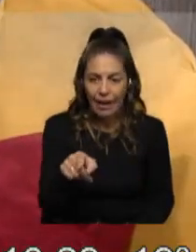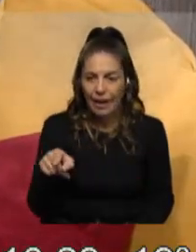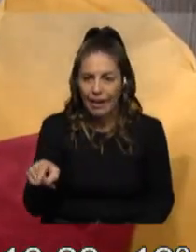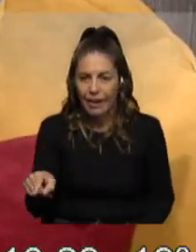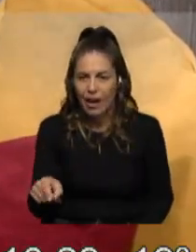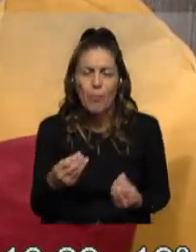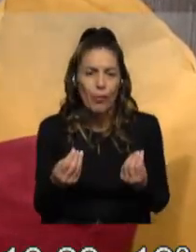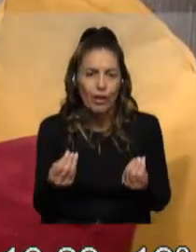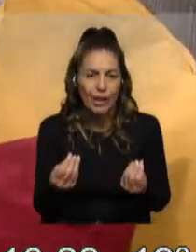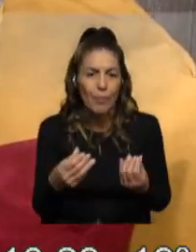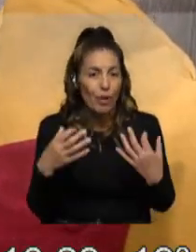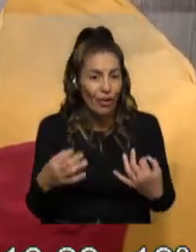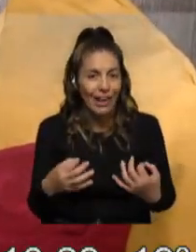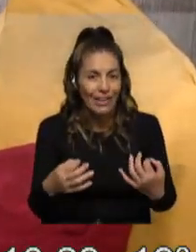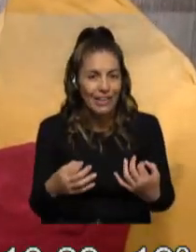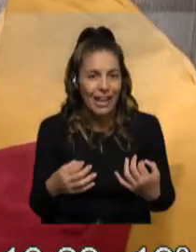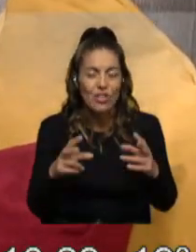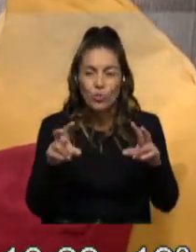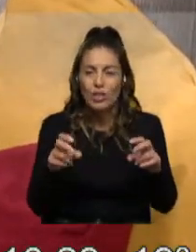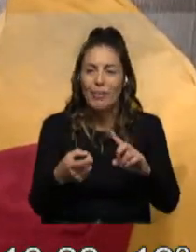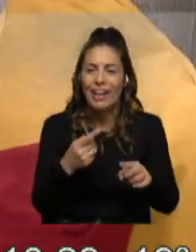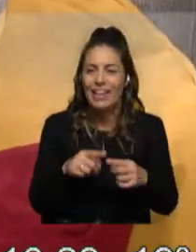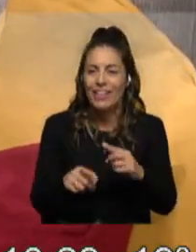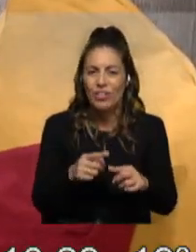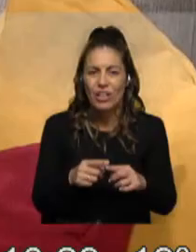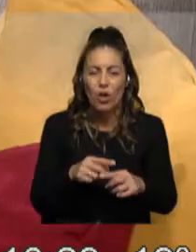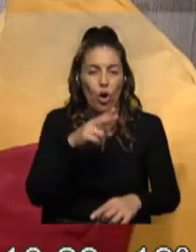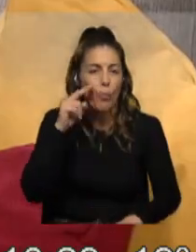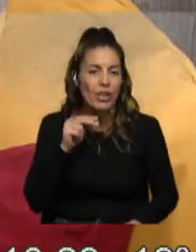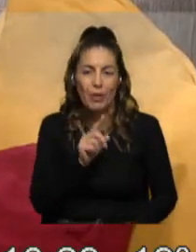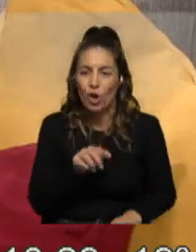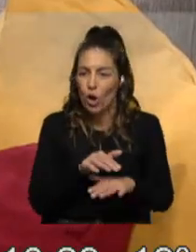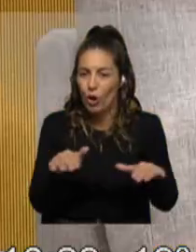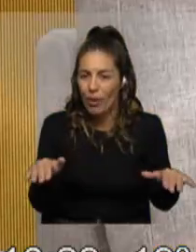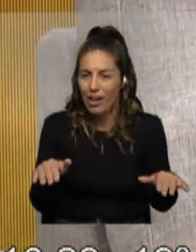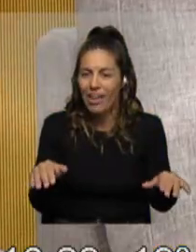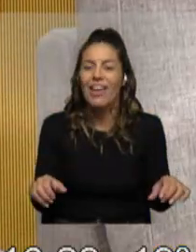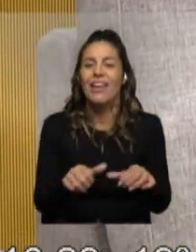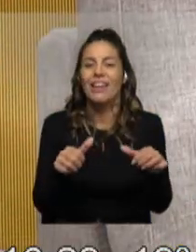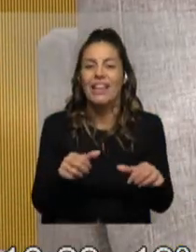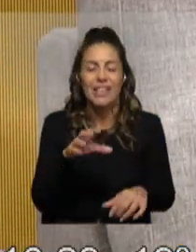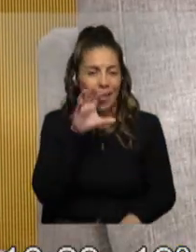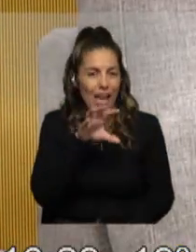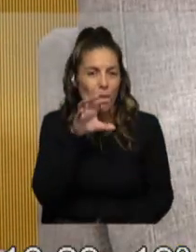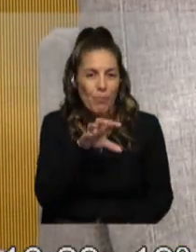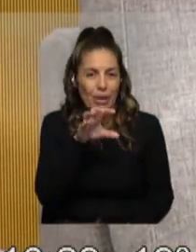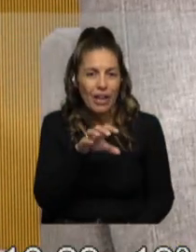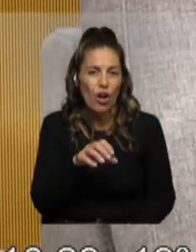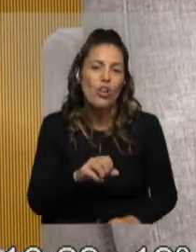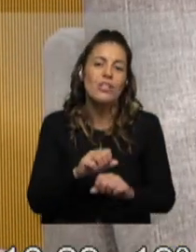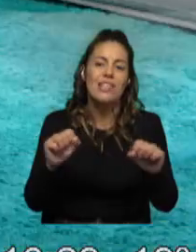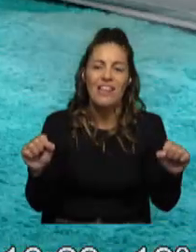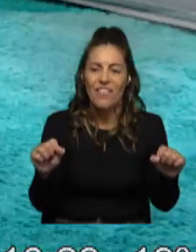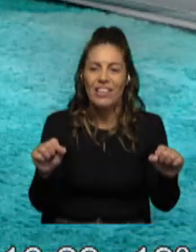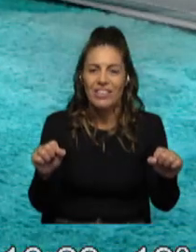tiene sentido. Pero en realidad ahí ya hay un ribete que tiene que ver con un comportamiento que no es normal. Claro. Que hace de que el perro se levante